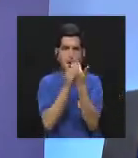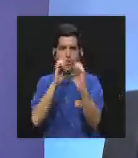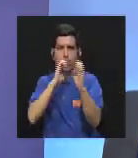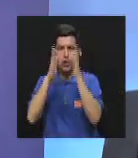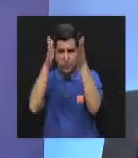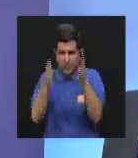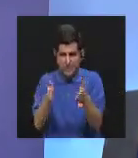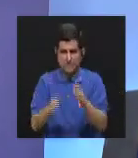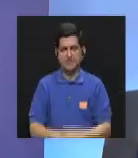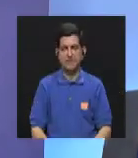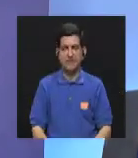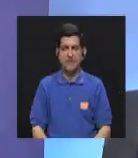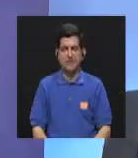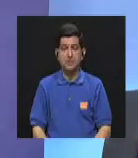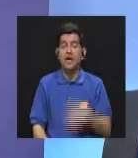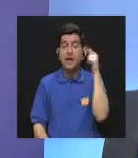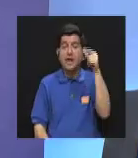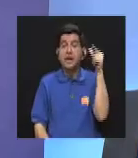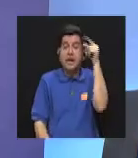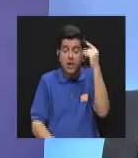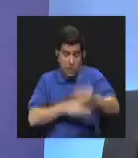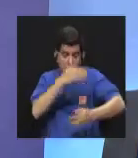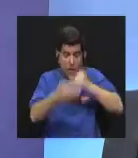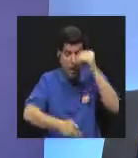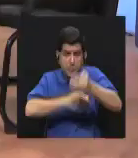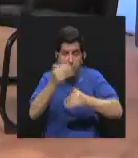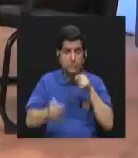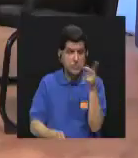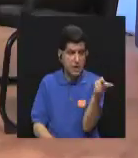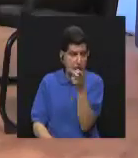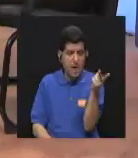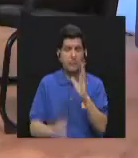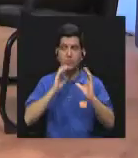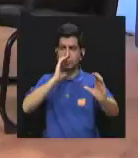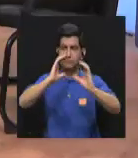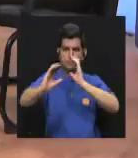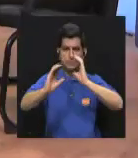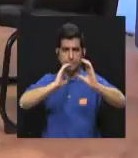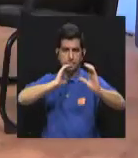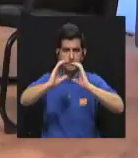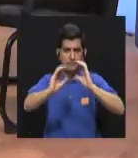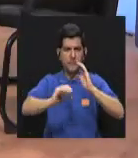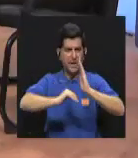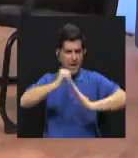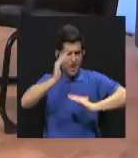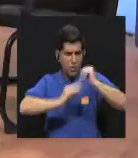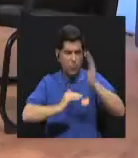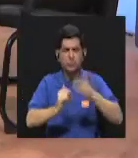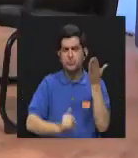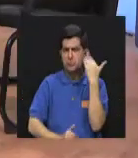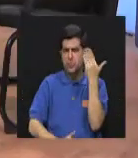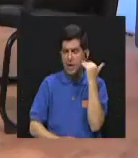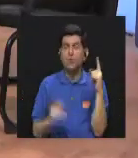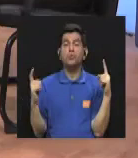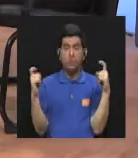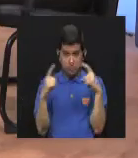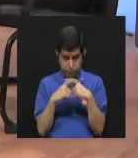entrevistados. Claro. Que además, la lógica era que generaran una conversación. Construir ese audio fue una cosa muy